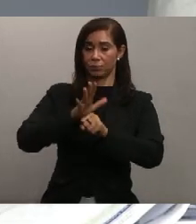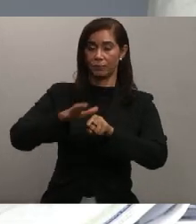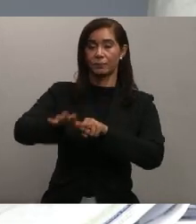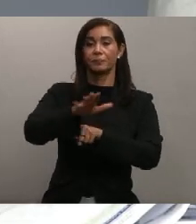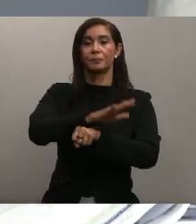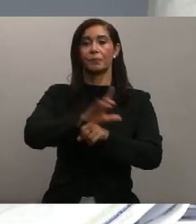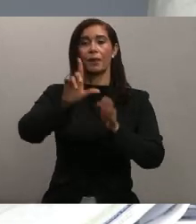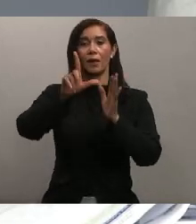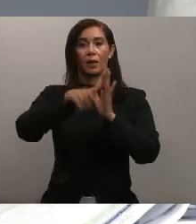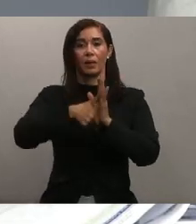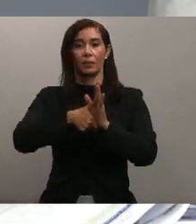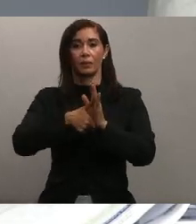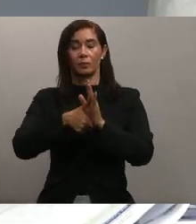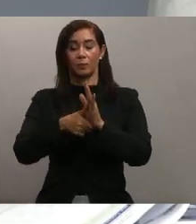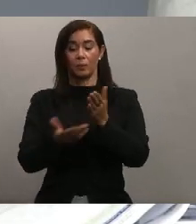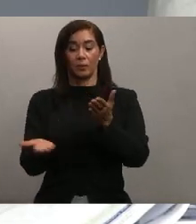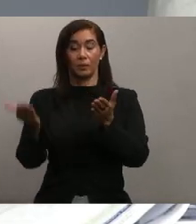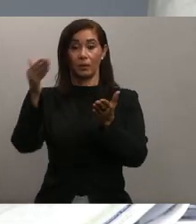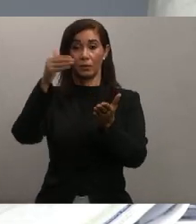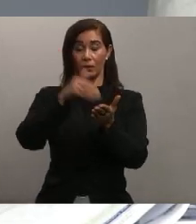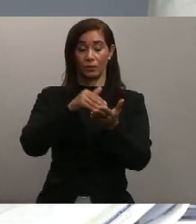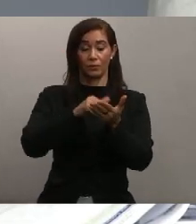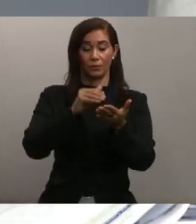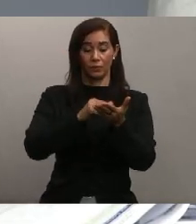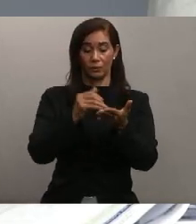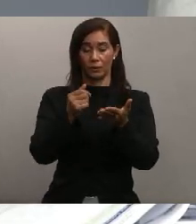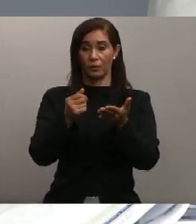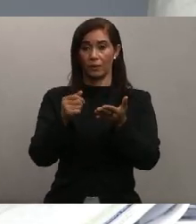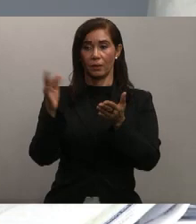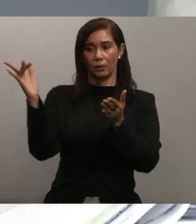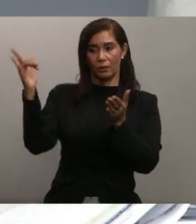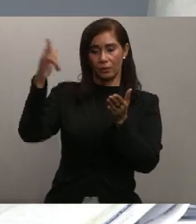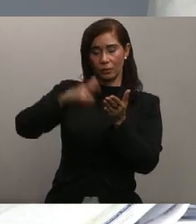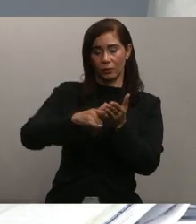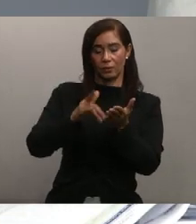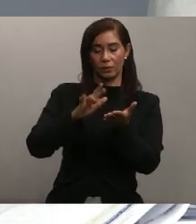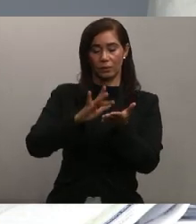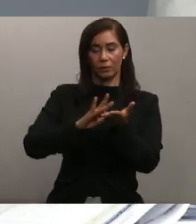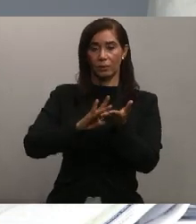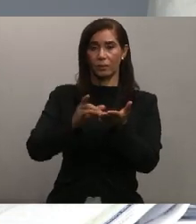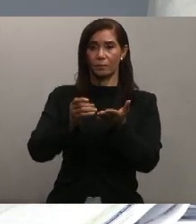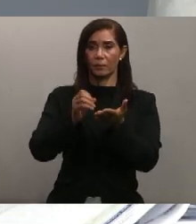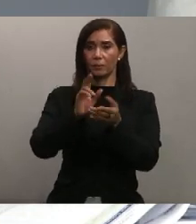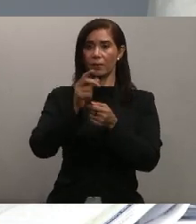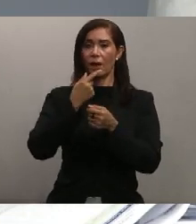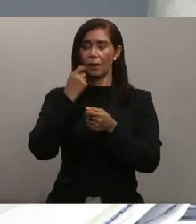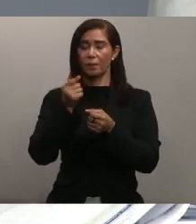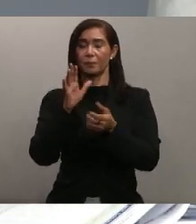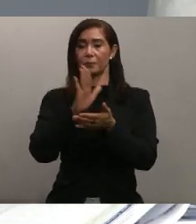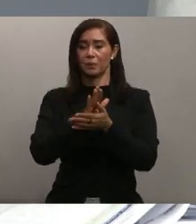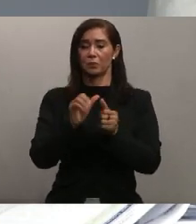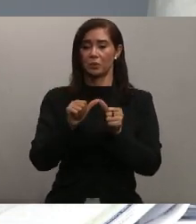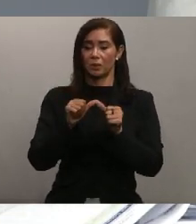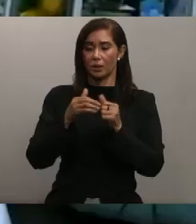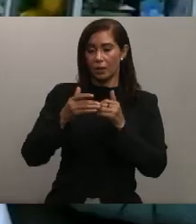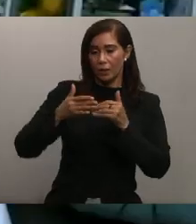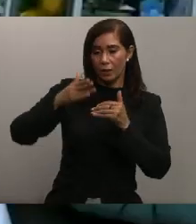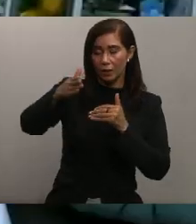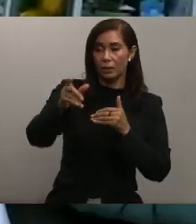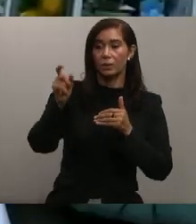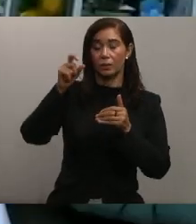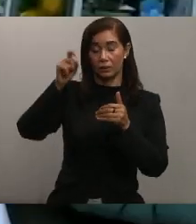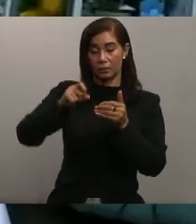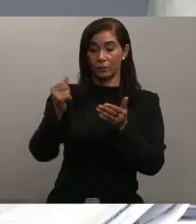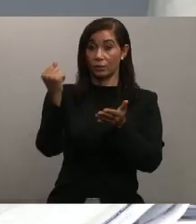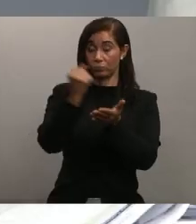ser regularizado por la empresa importadora para su uso posterior. ¿El uso de la carpa, ministro?